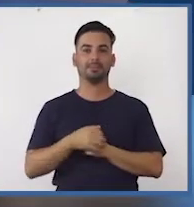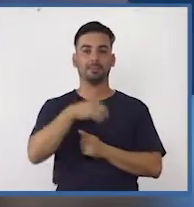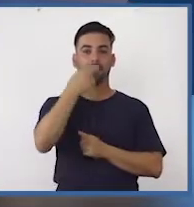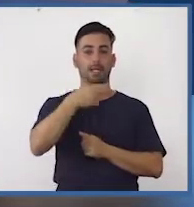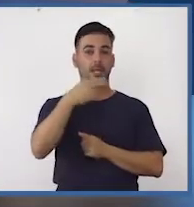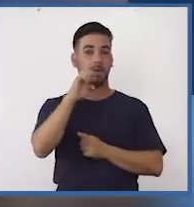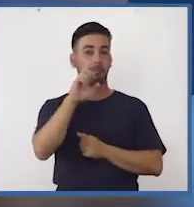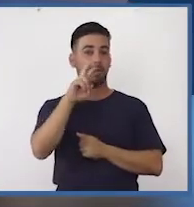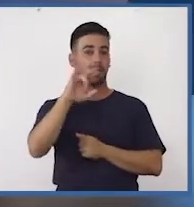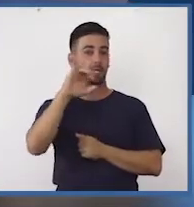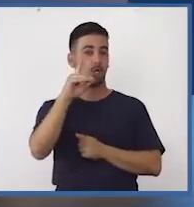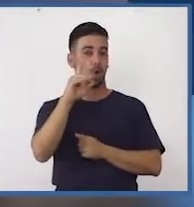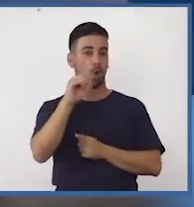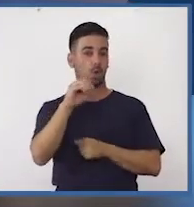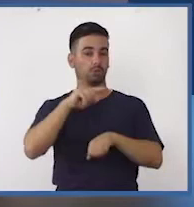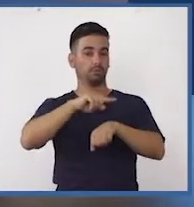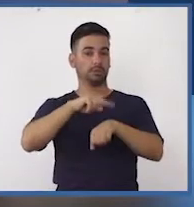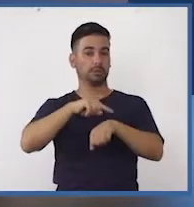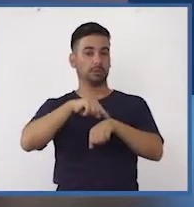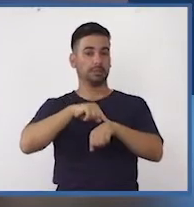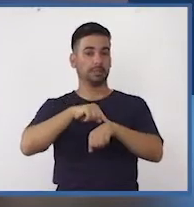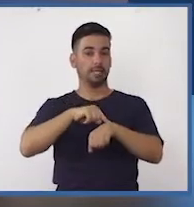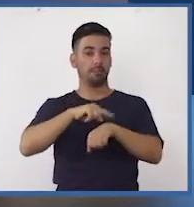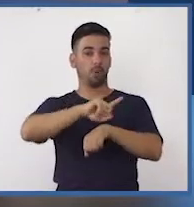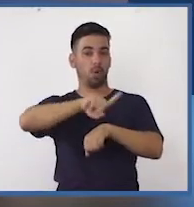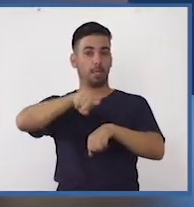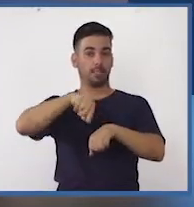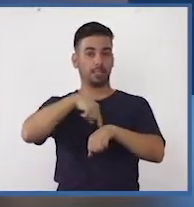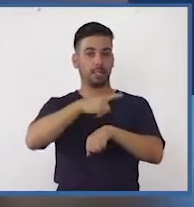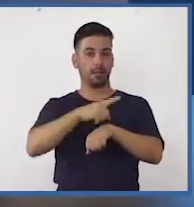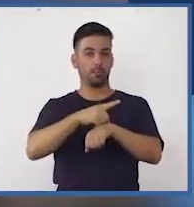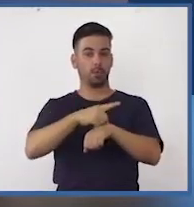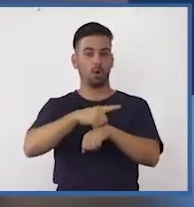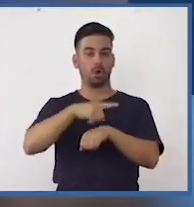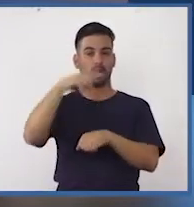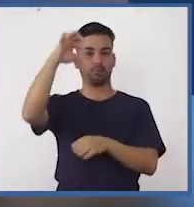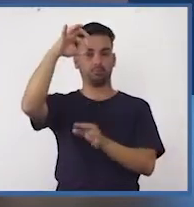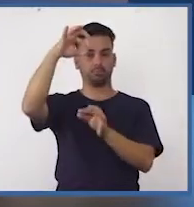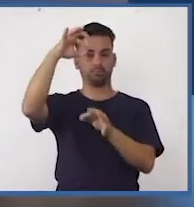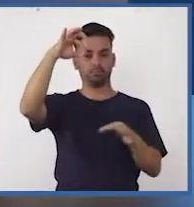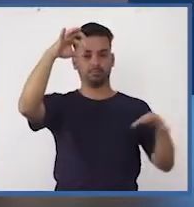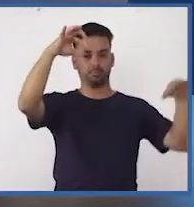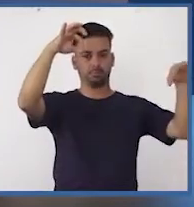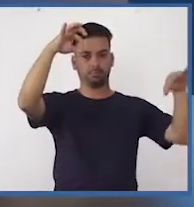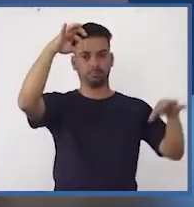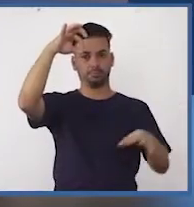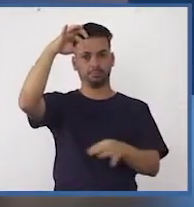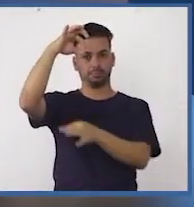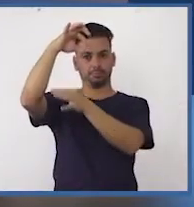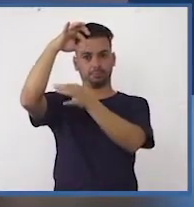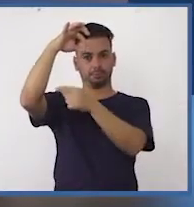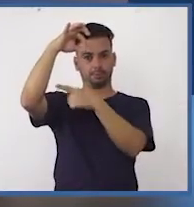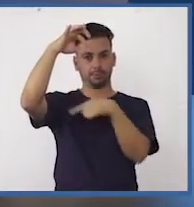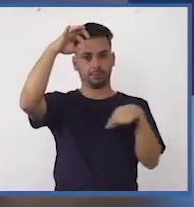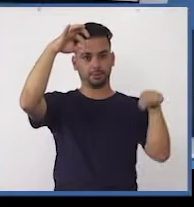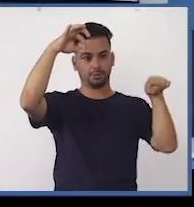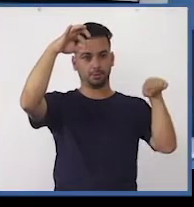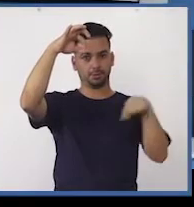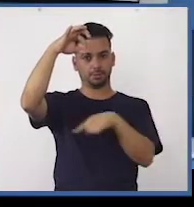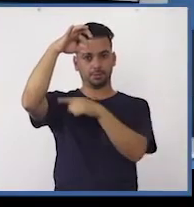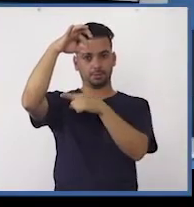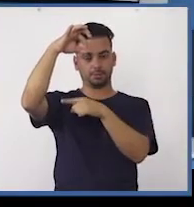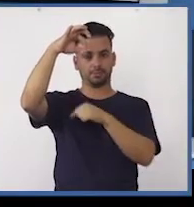Periodo, tiempo que demora en realizar una oscilación completa. Pongo el ejemplo anterior y sigo trabajando con el ejercicio